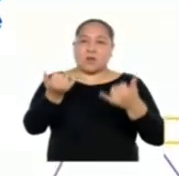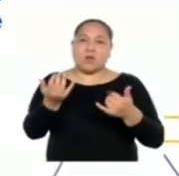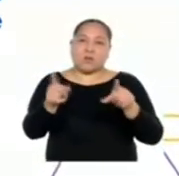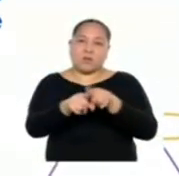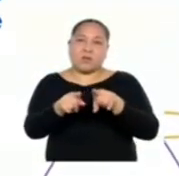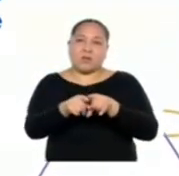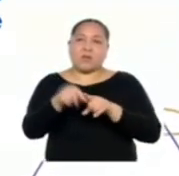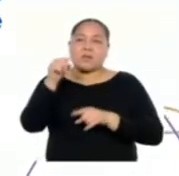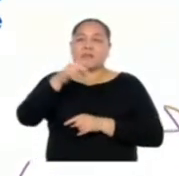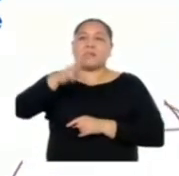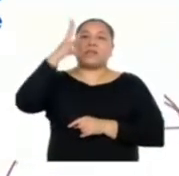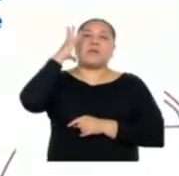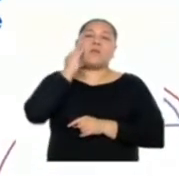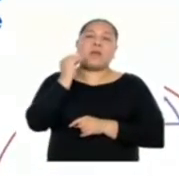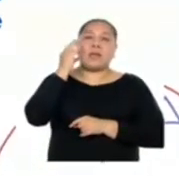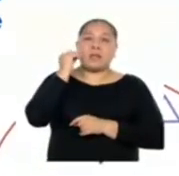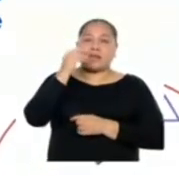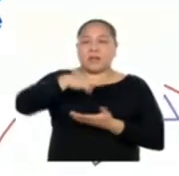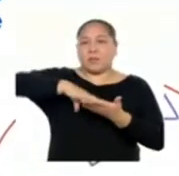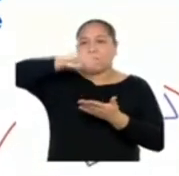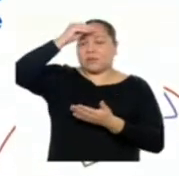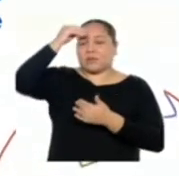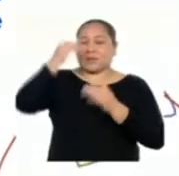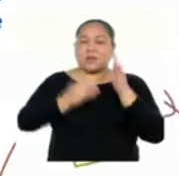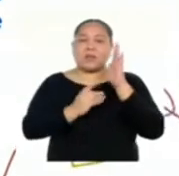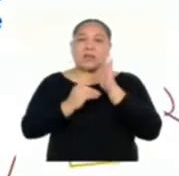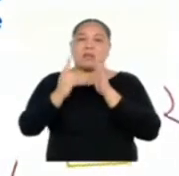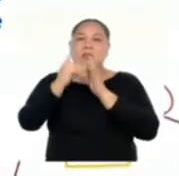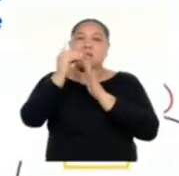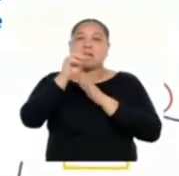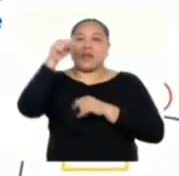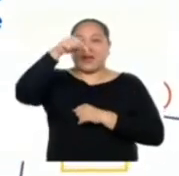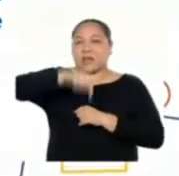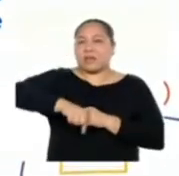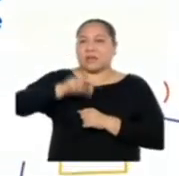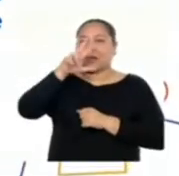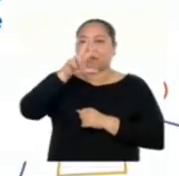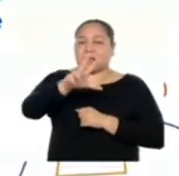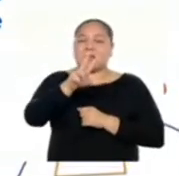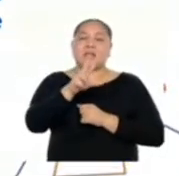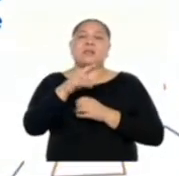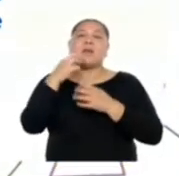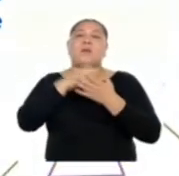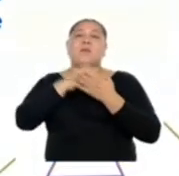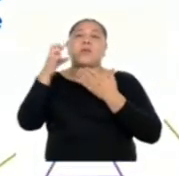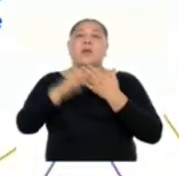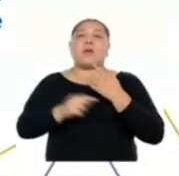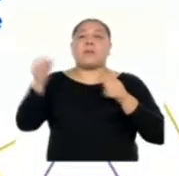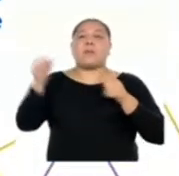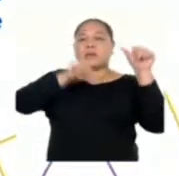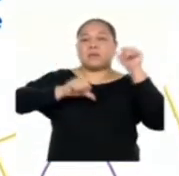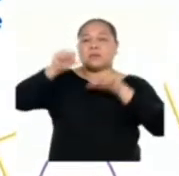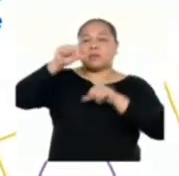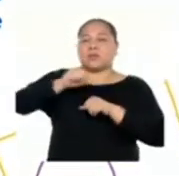Esta experiencia de aprendizaje la desarrollaremos este y los 3 siguientes programas de Ciencias Sociales.